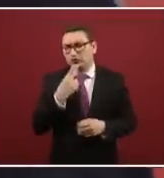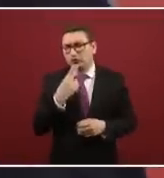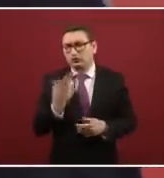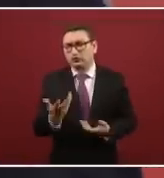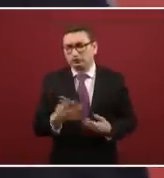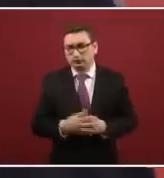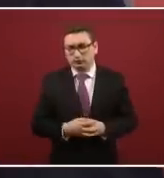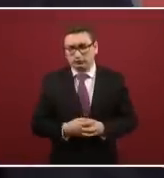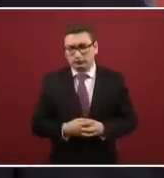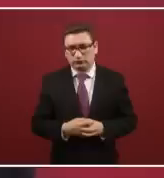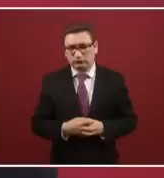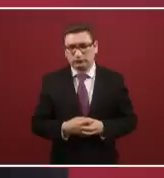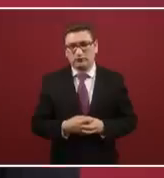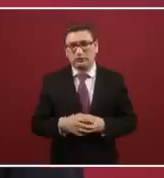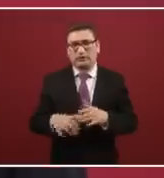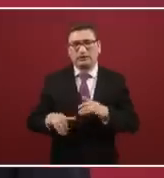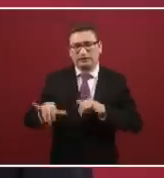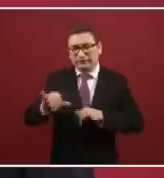de agroquímicos